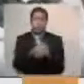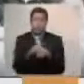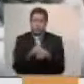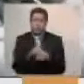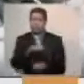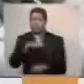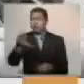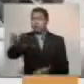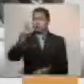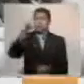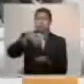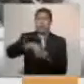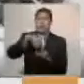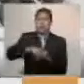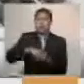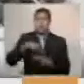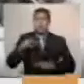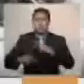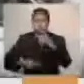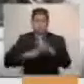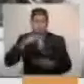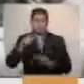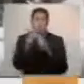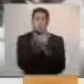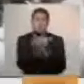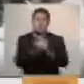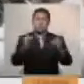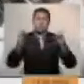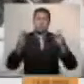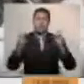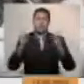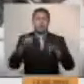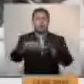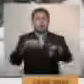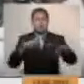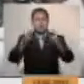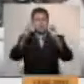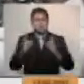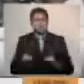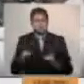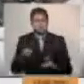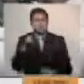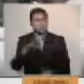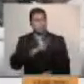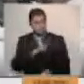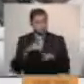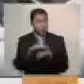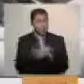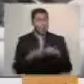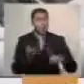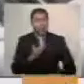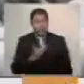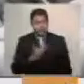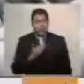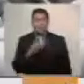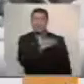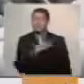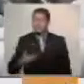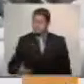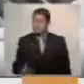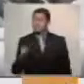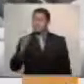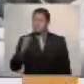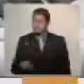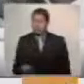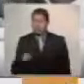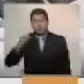todos electos en un proceso democrático, donde una mayoría decidió quiénes fueran sus gobernadores, sus alcaldes, incluso el presidente de la República.